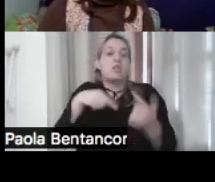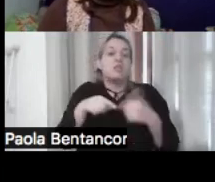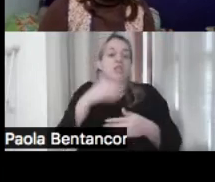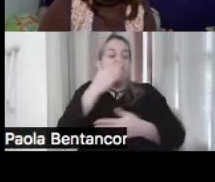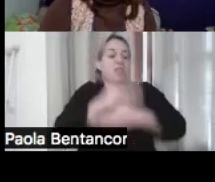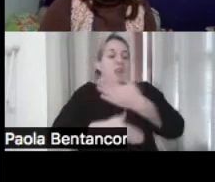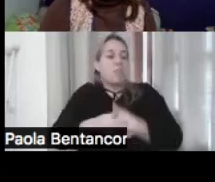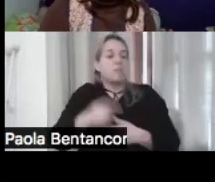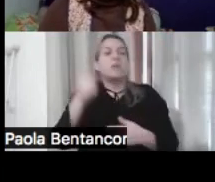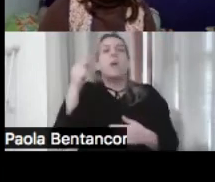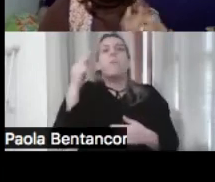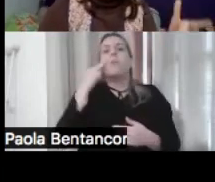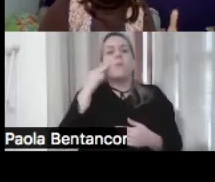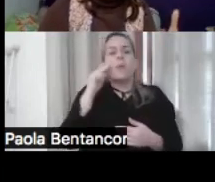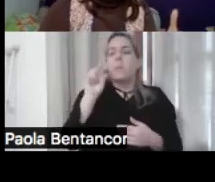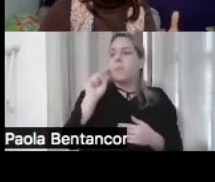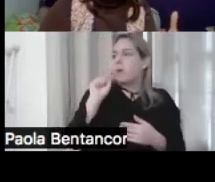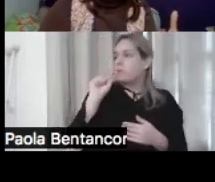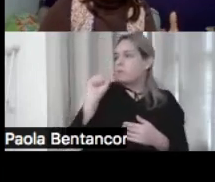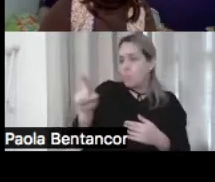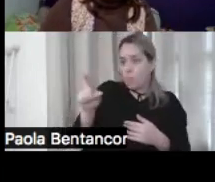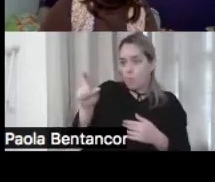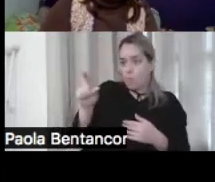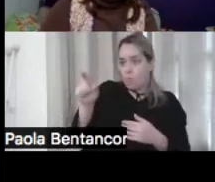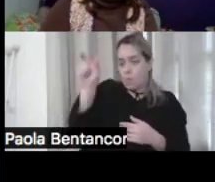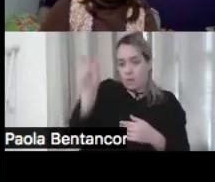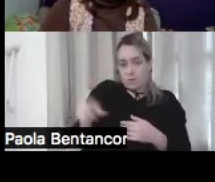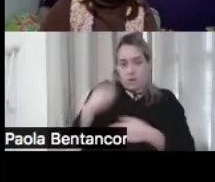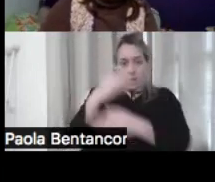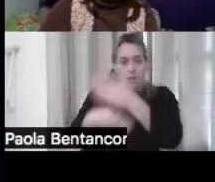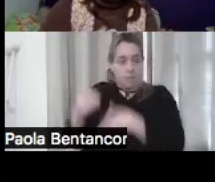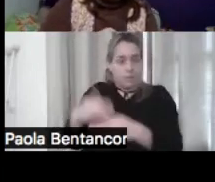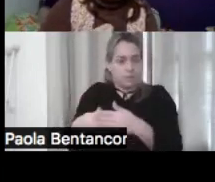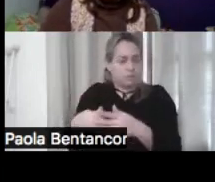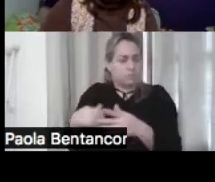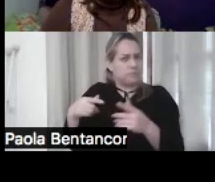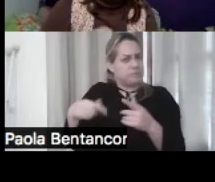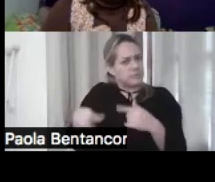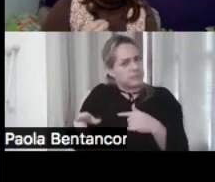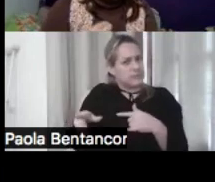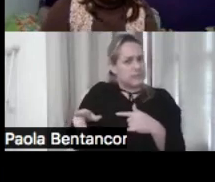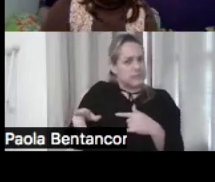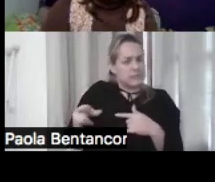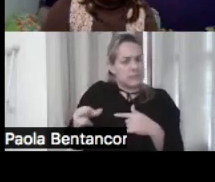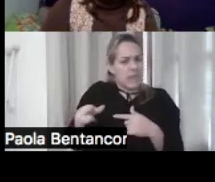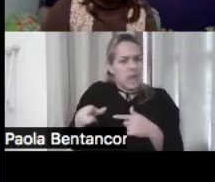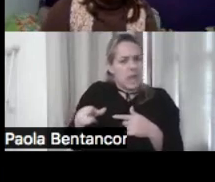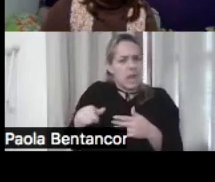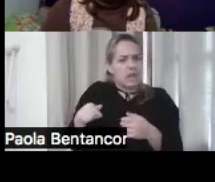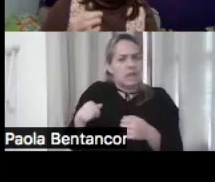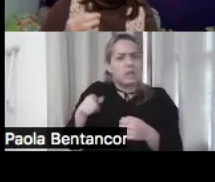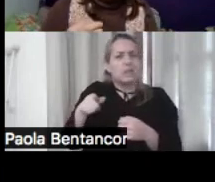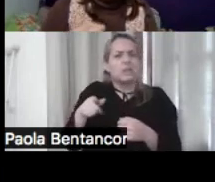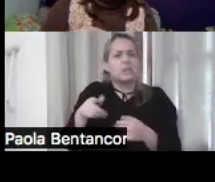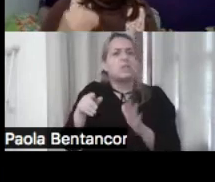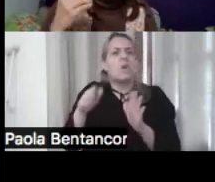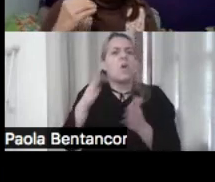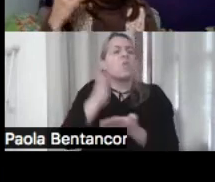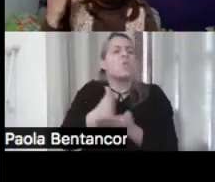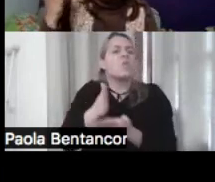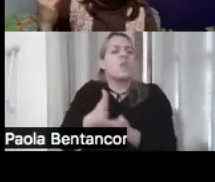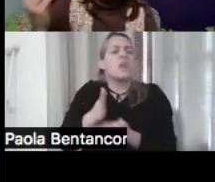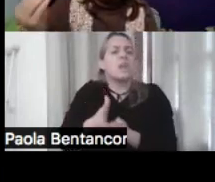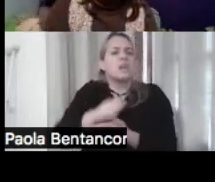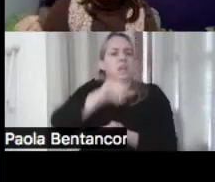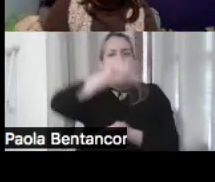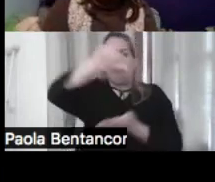y funciona como una ampliación de derechos, ¿sí? Es un instrumento internacional jurídicamente vinculante, que quiere decir que cualquier